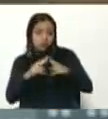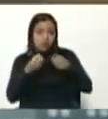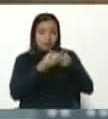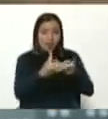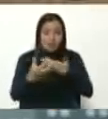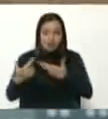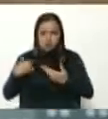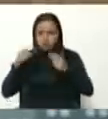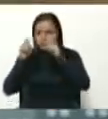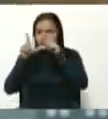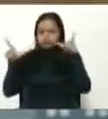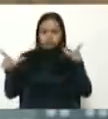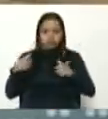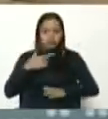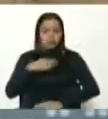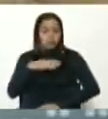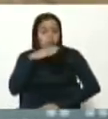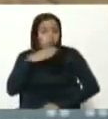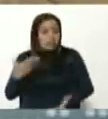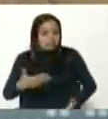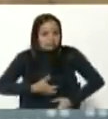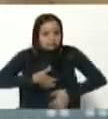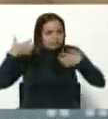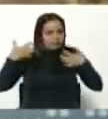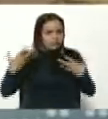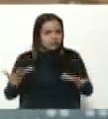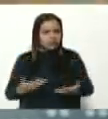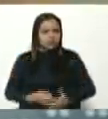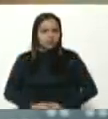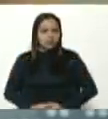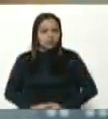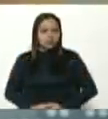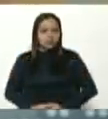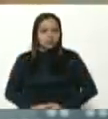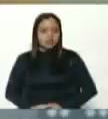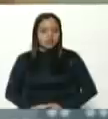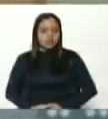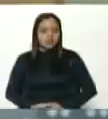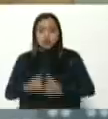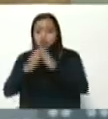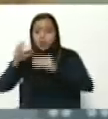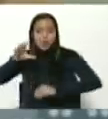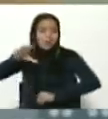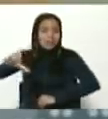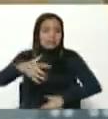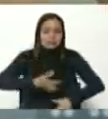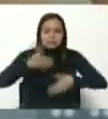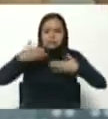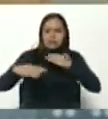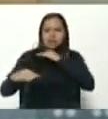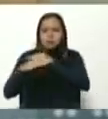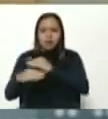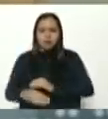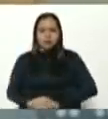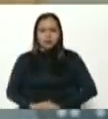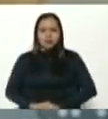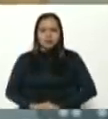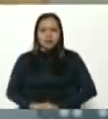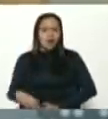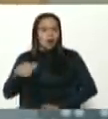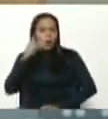reaccioné indignado, iracundo. Y así reaccionó todo un país. Cuando Jen